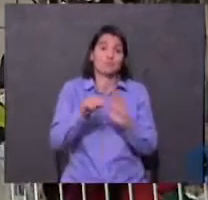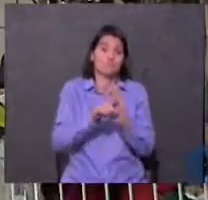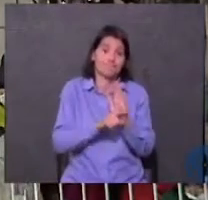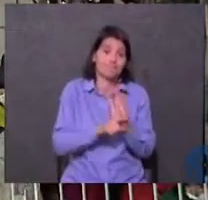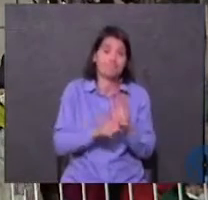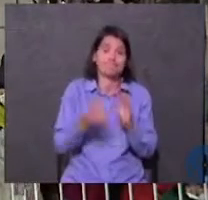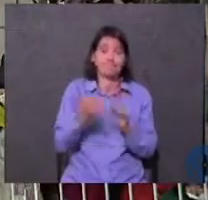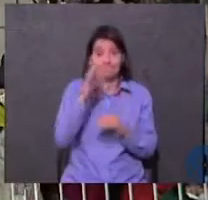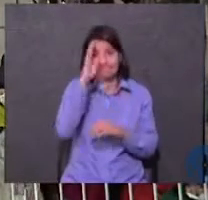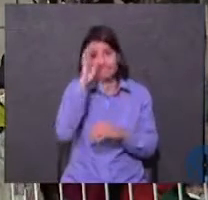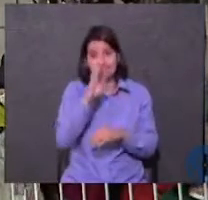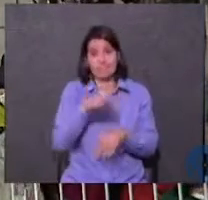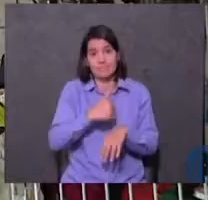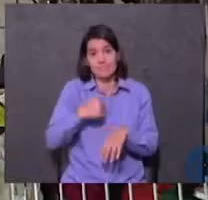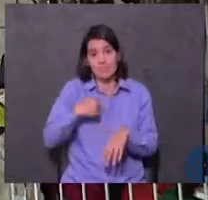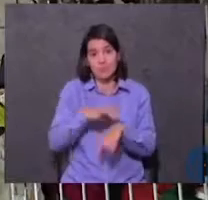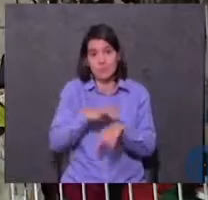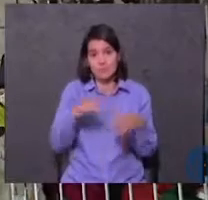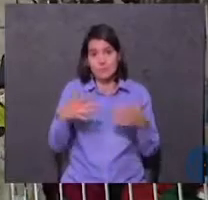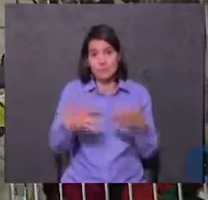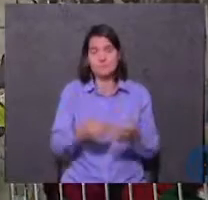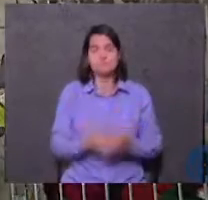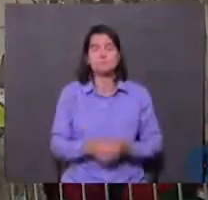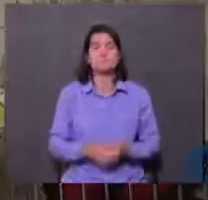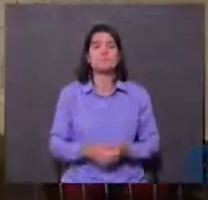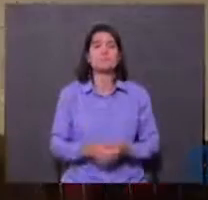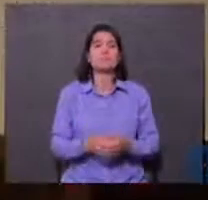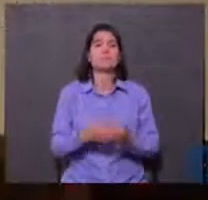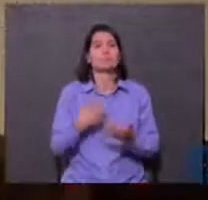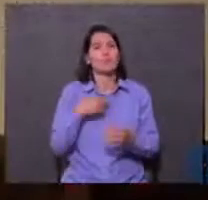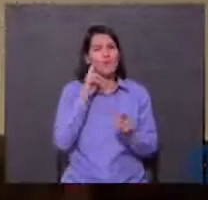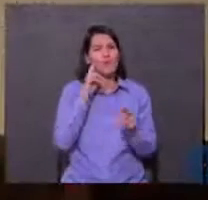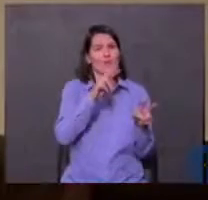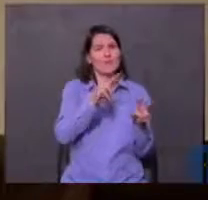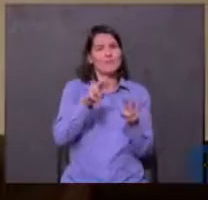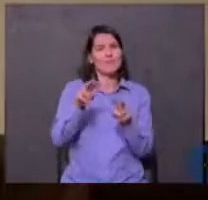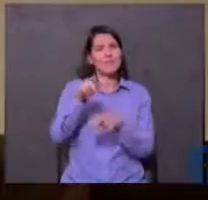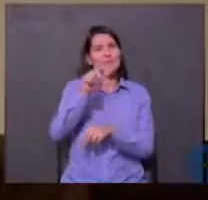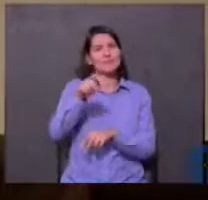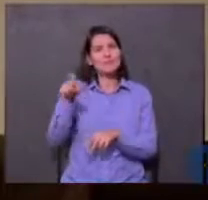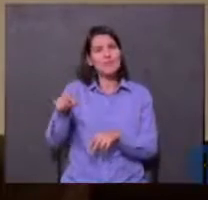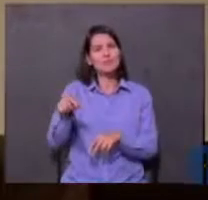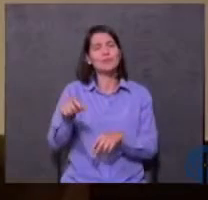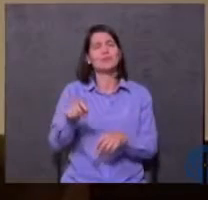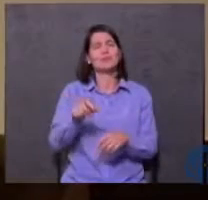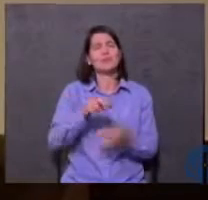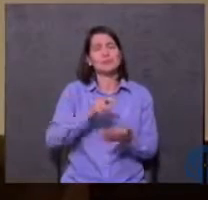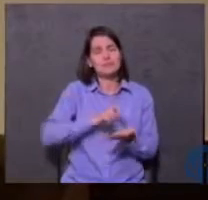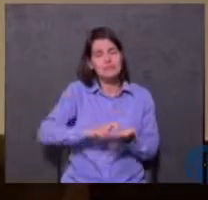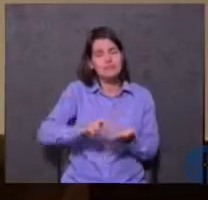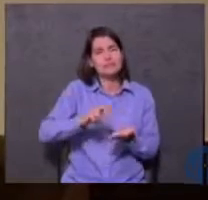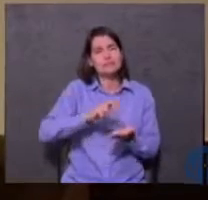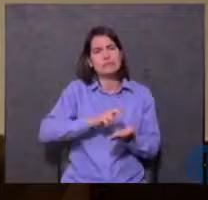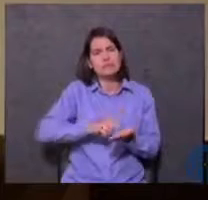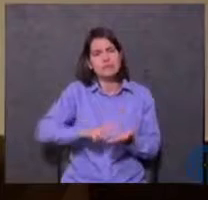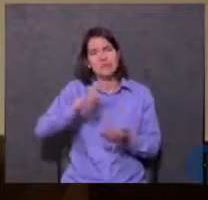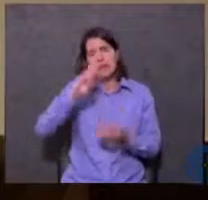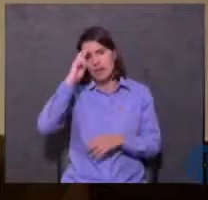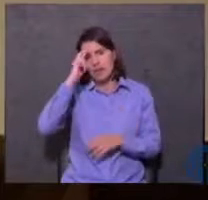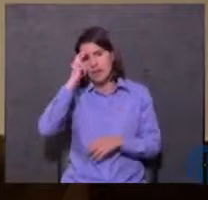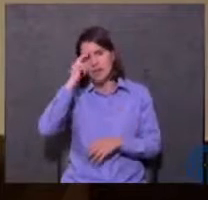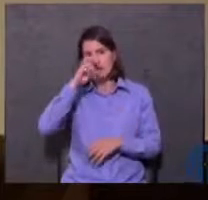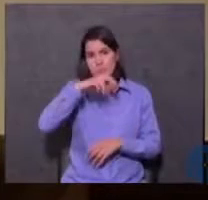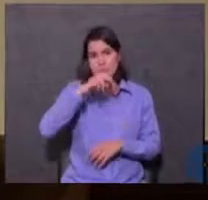sanitarias. E pude contemplar como algúns fieis camiñan facendo sacrificios que están en